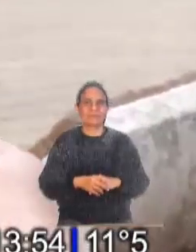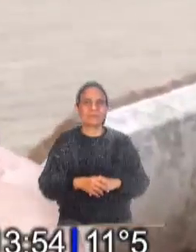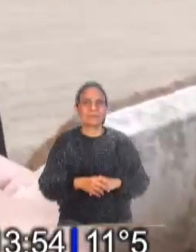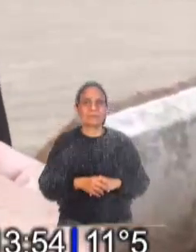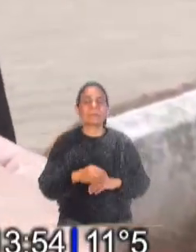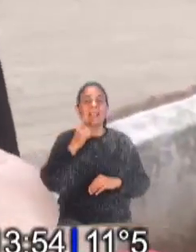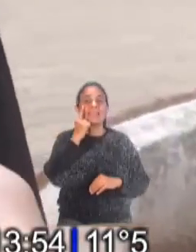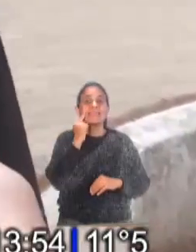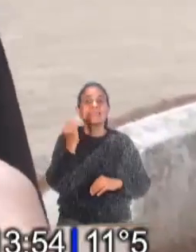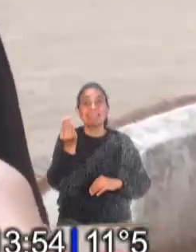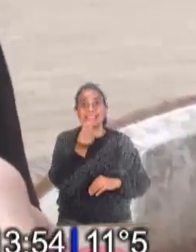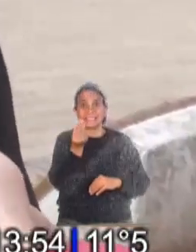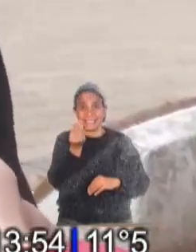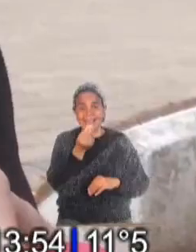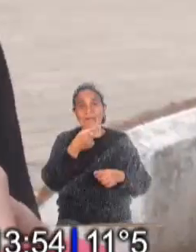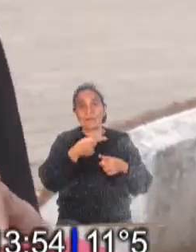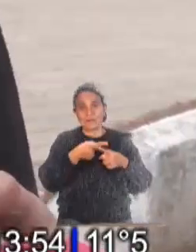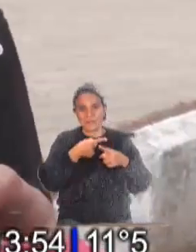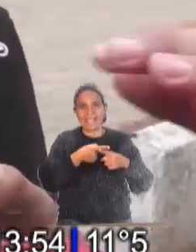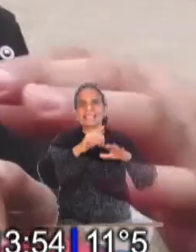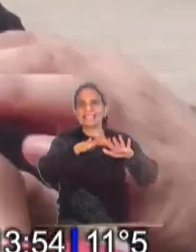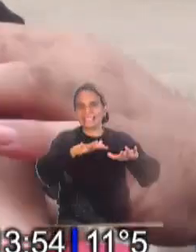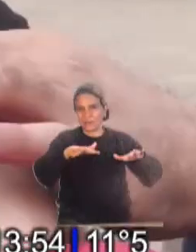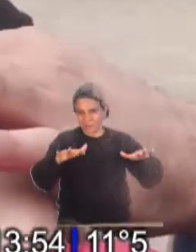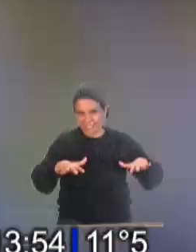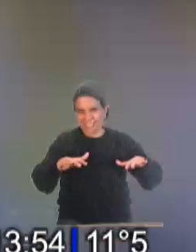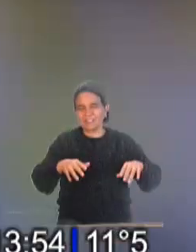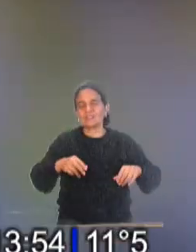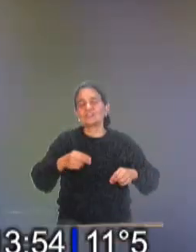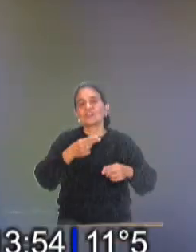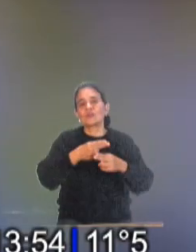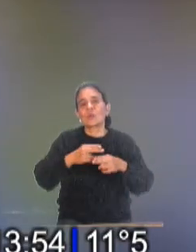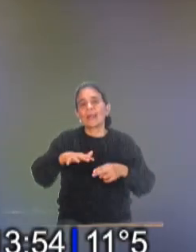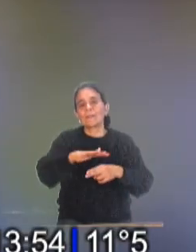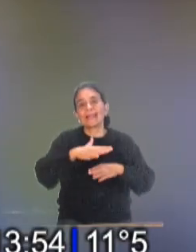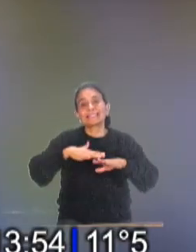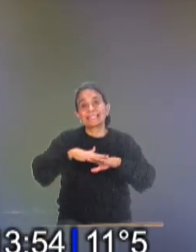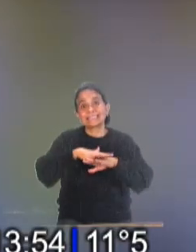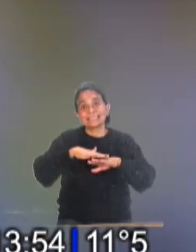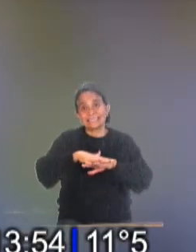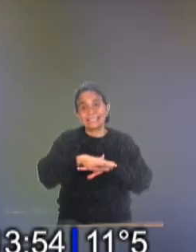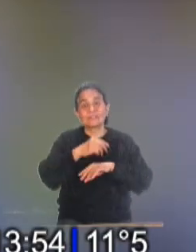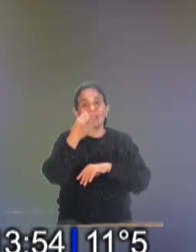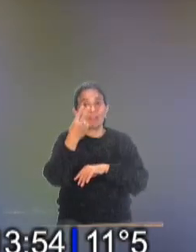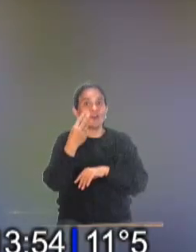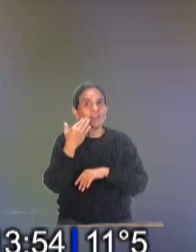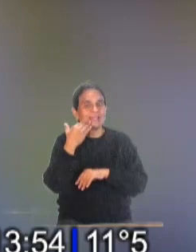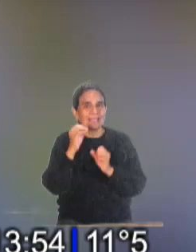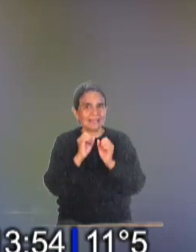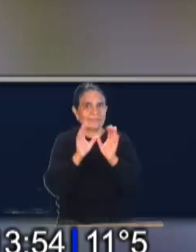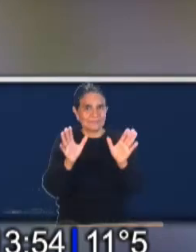Este día sábado tenemos, bueno, los festejos por el Día del Niño, ¿sí? En la Plaza Pringles, a partir de las 2 de la tarde, ¿sí? Va a